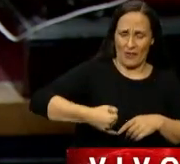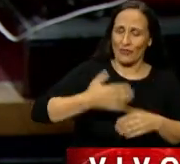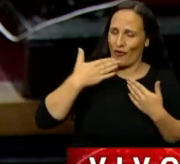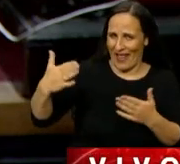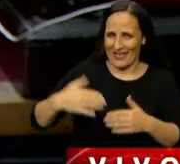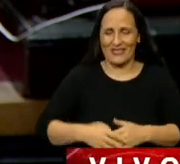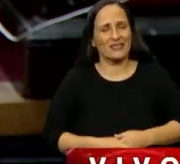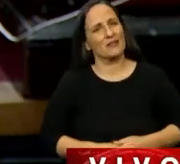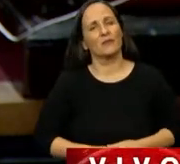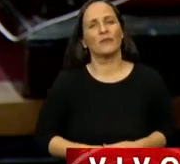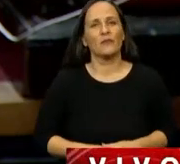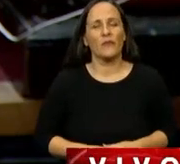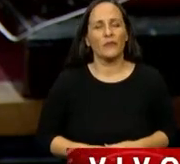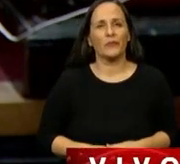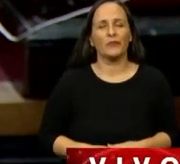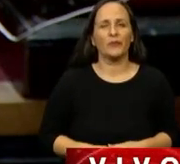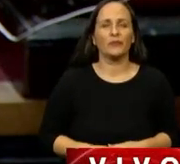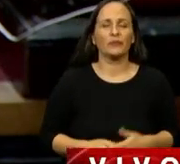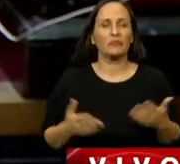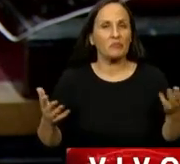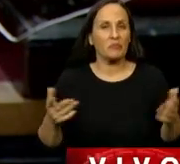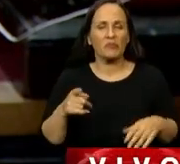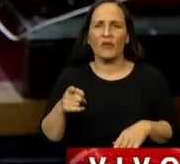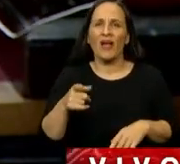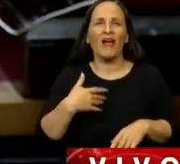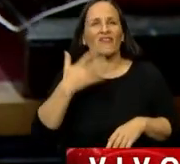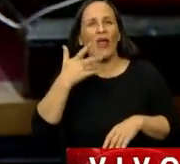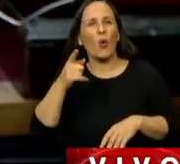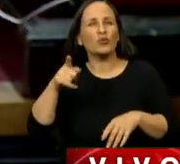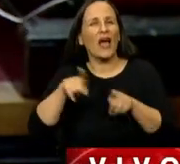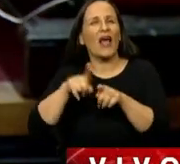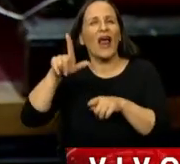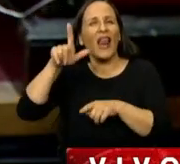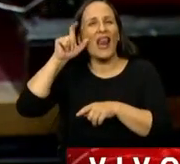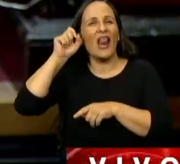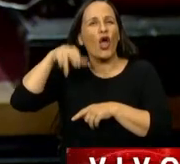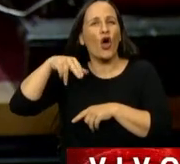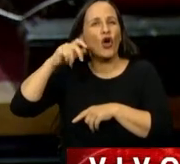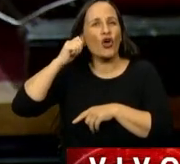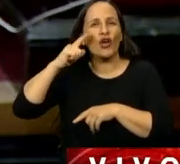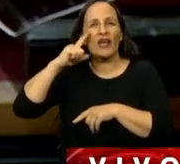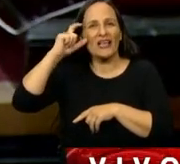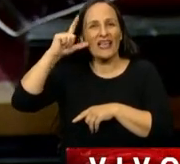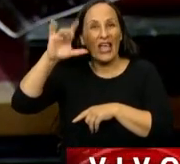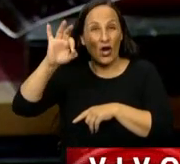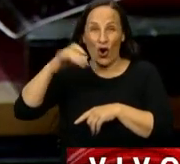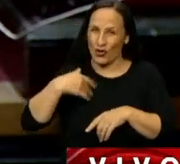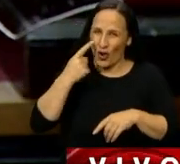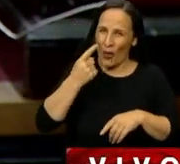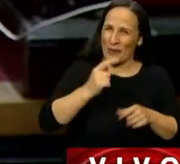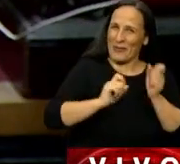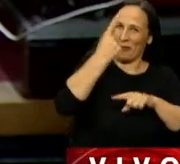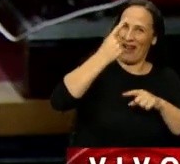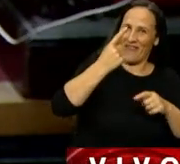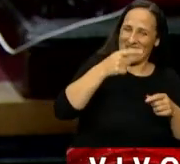Gracias. Le gusta mucho lo de León Gieco. A León Gieco lo vi debutar acá cerca,